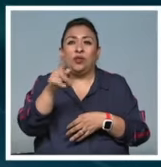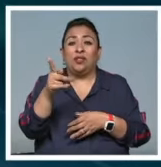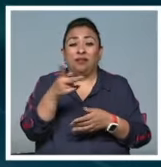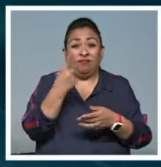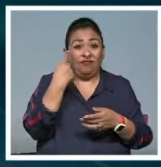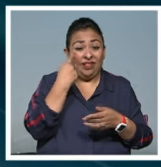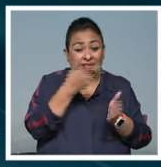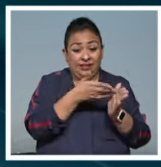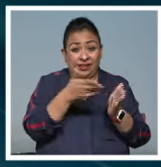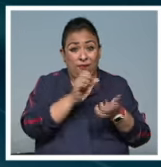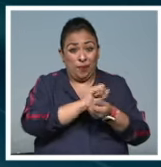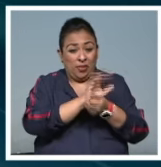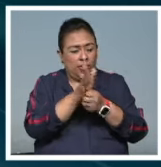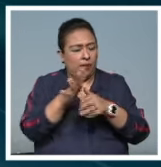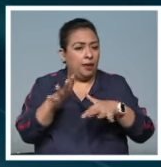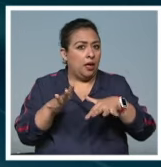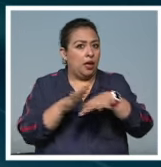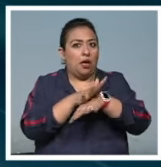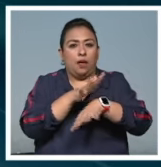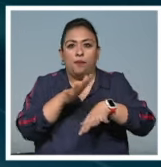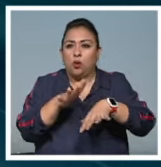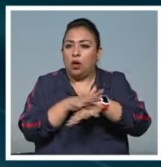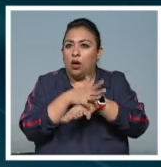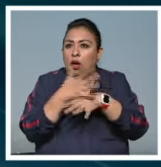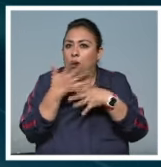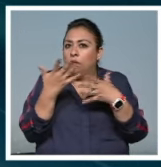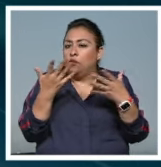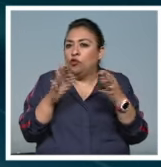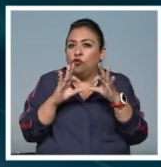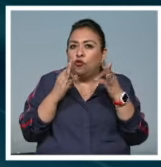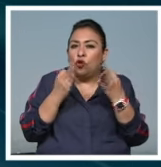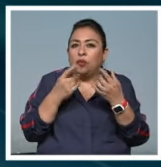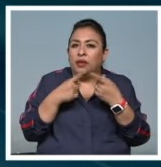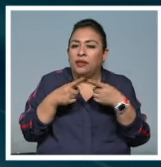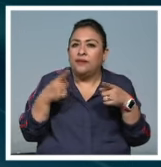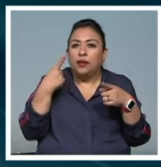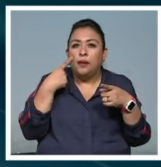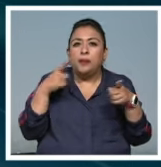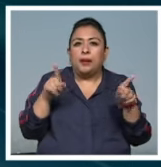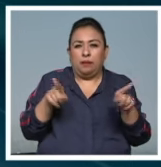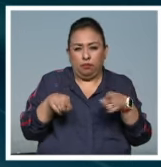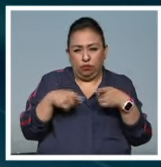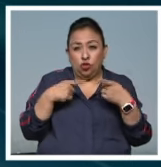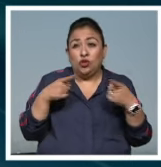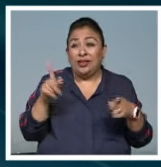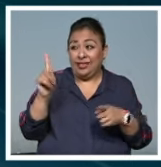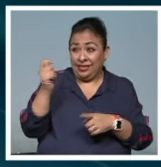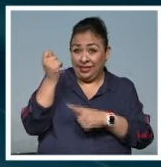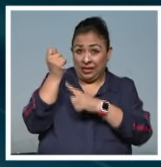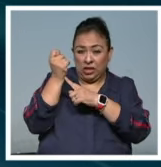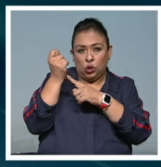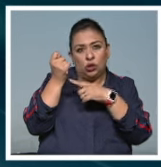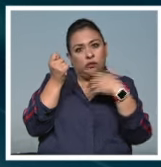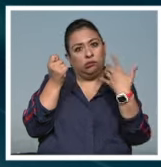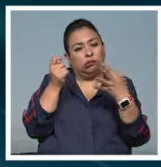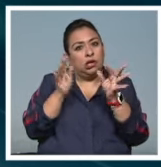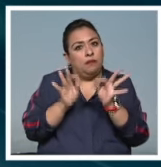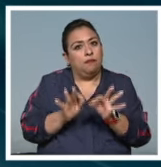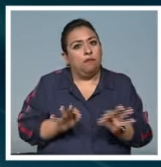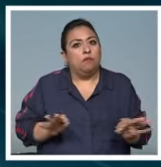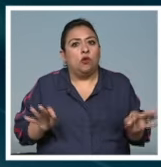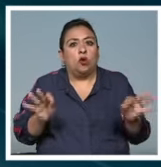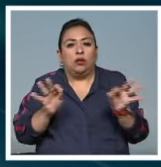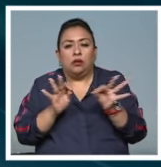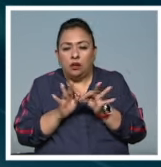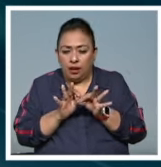nos trajo muchos cambios, muchas nuevas otras formas de abordar la música, y la tecnología pues se volvió importantísima, ¿no?